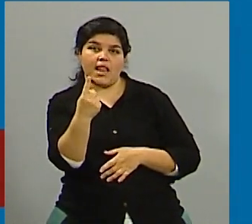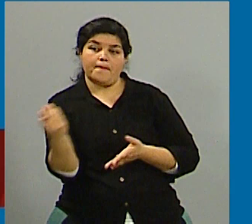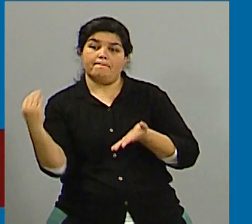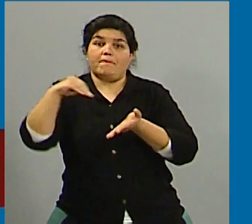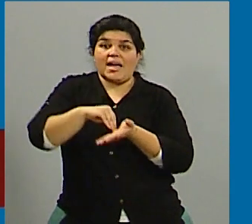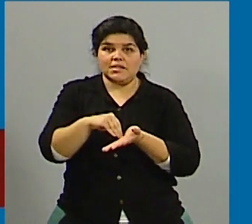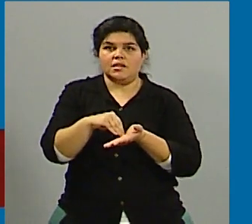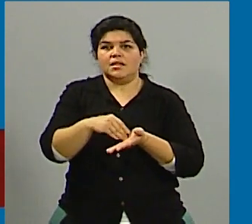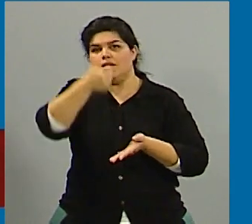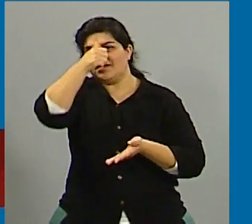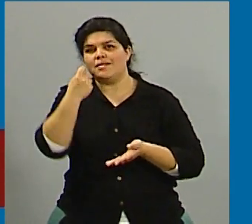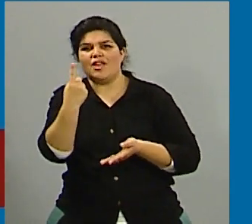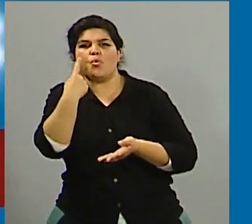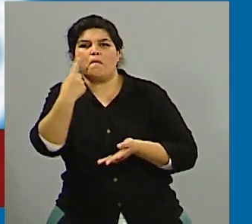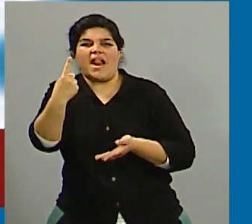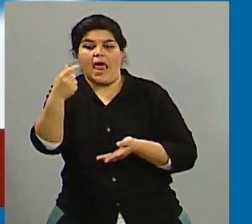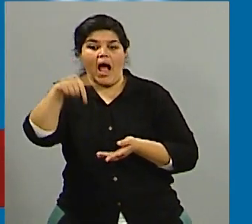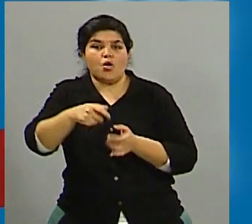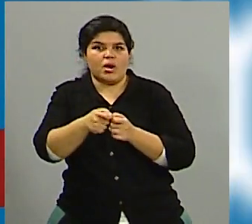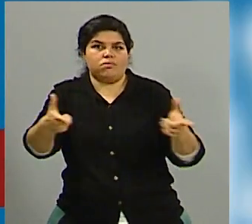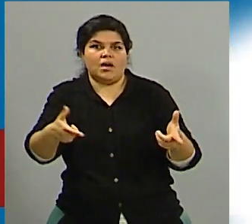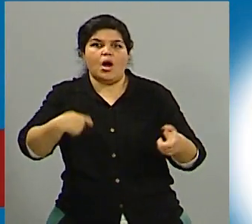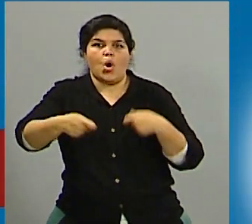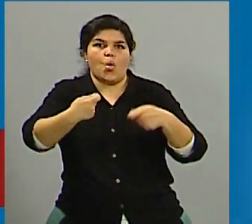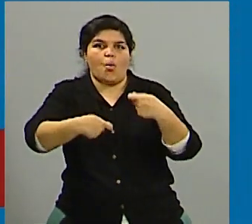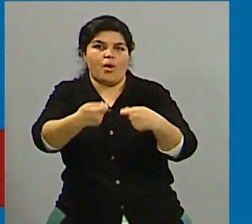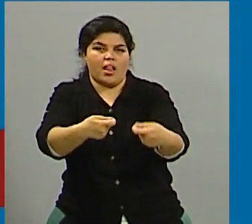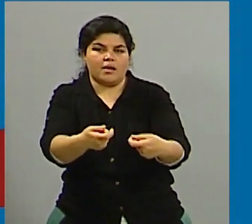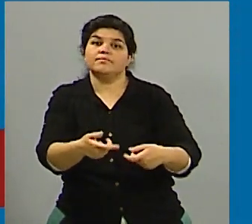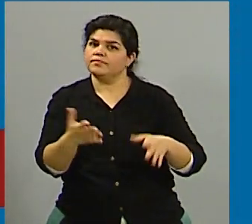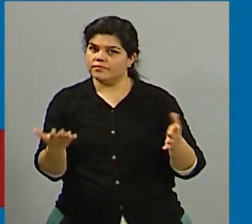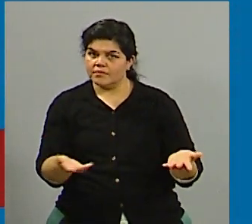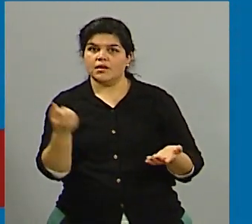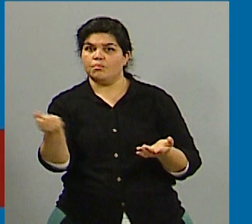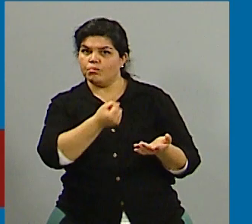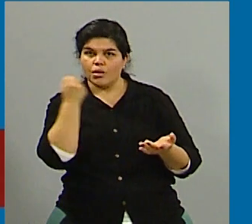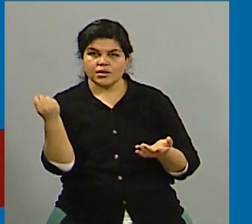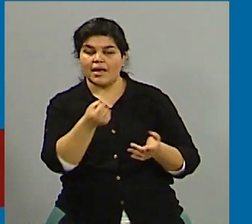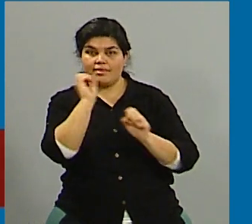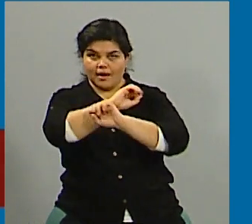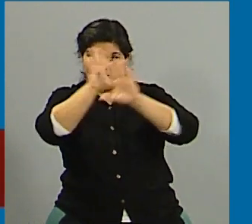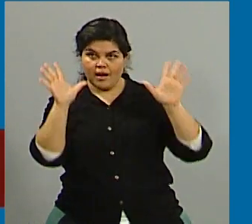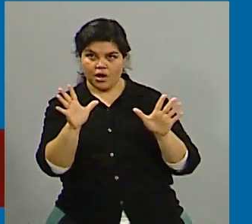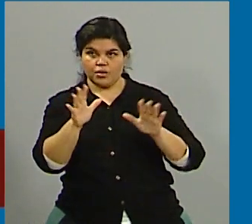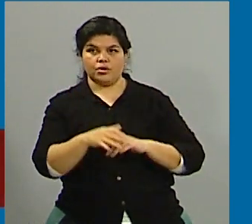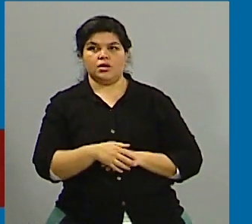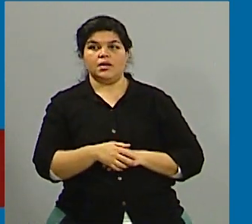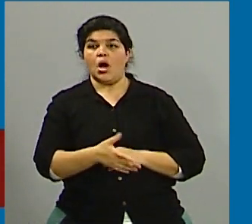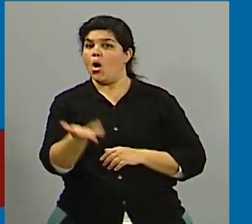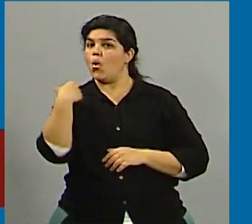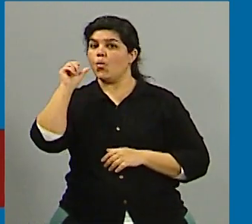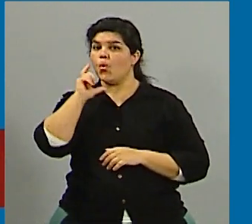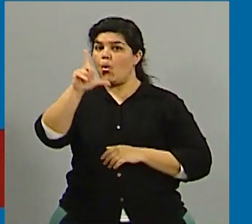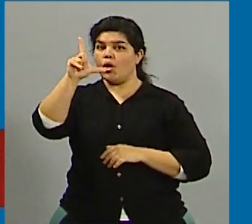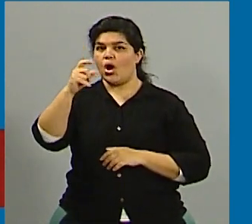61.000 es un número bastante elevado. Y es importante aclarar acá porque no lo cobraron esos 15.572 pesos en el mes de julio. ¿Por